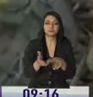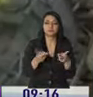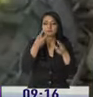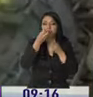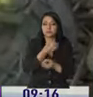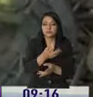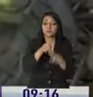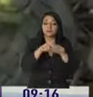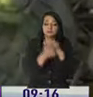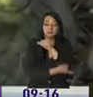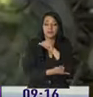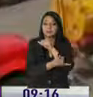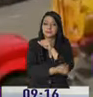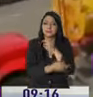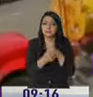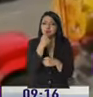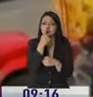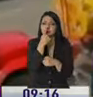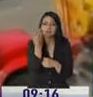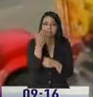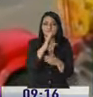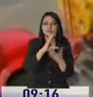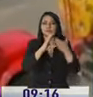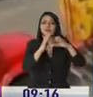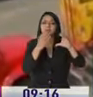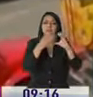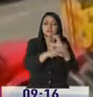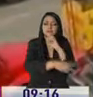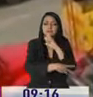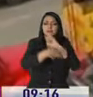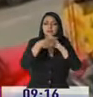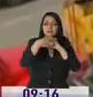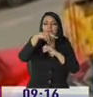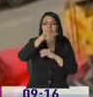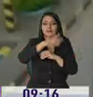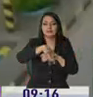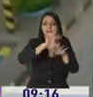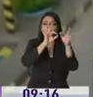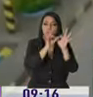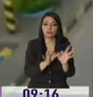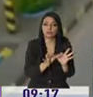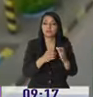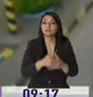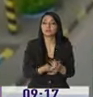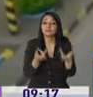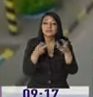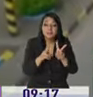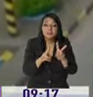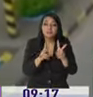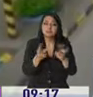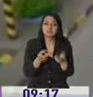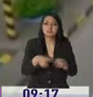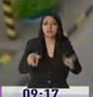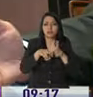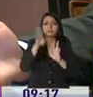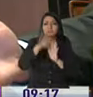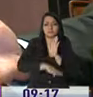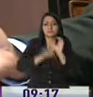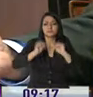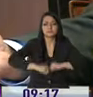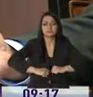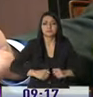varios países interesados en invertir en la refinería del Pacífico y que incluso el costo podría reducirse.